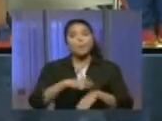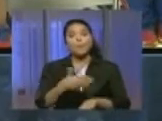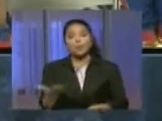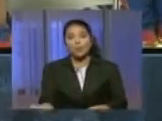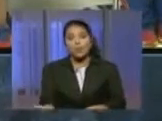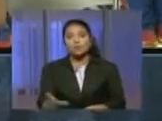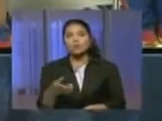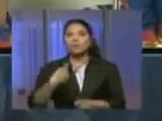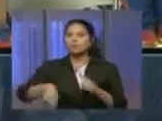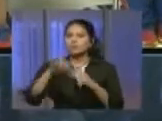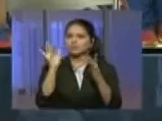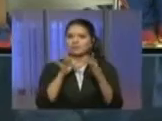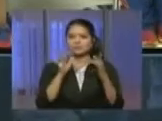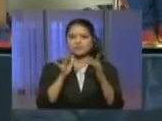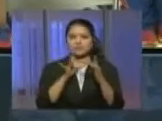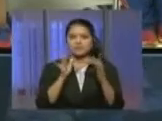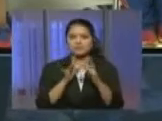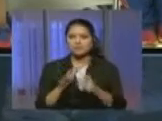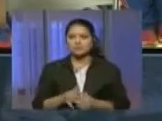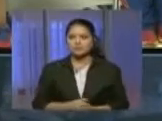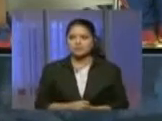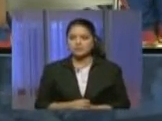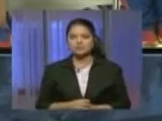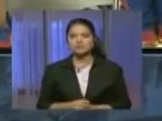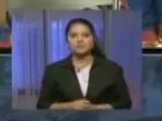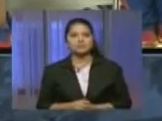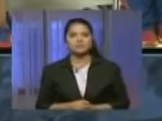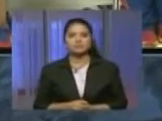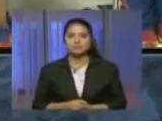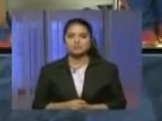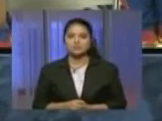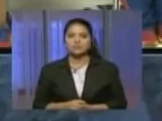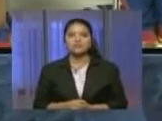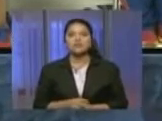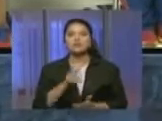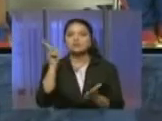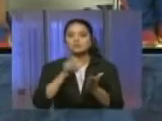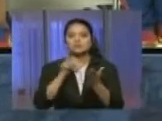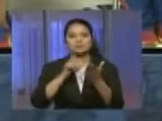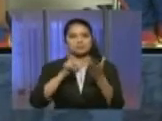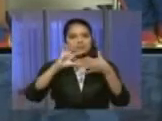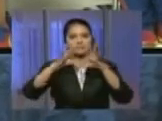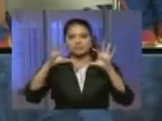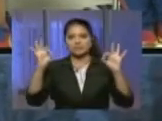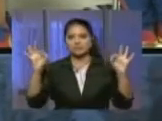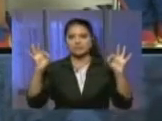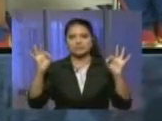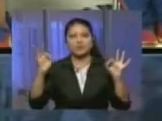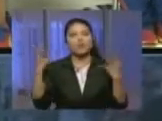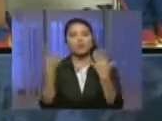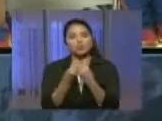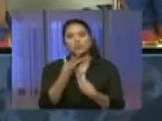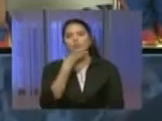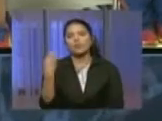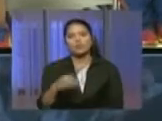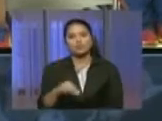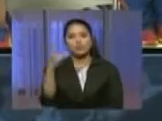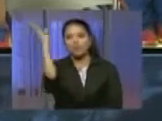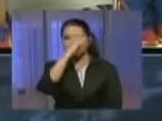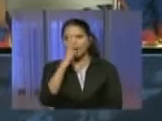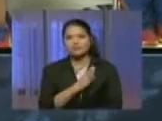han combinado la participación en las olimpiadas con reuniones con la juventud brasilera